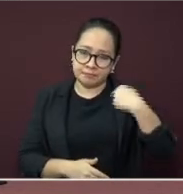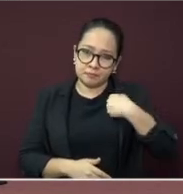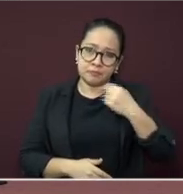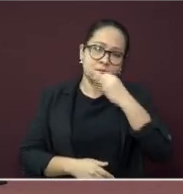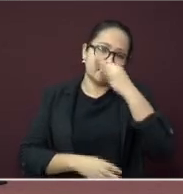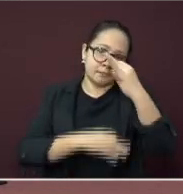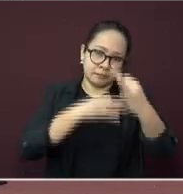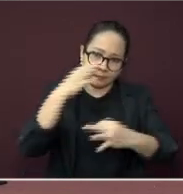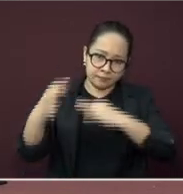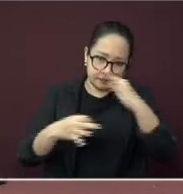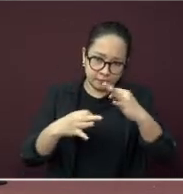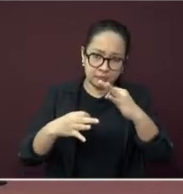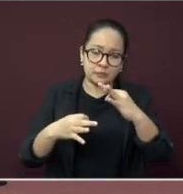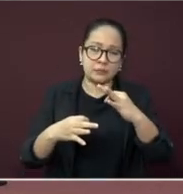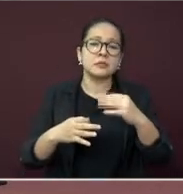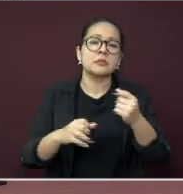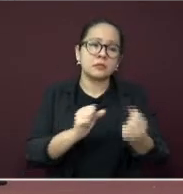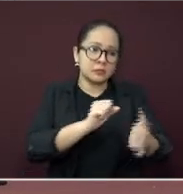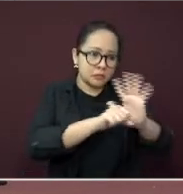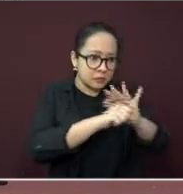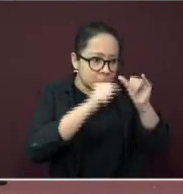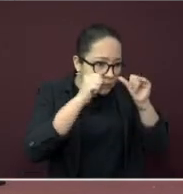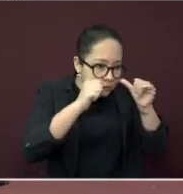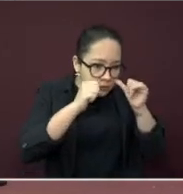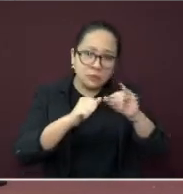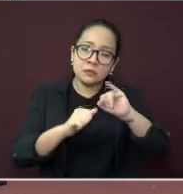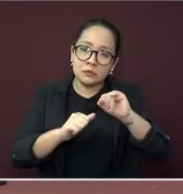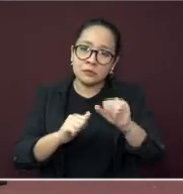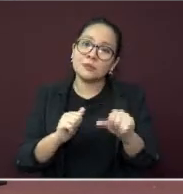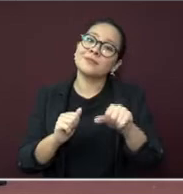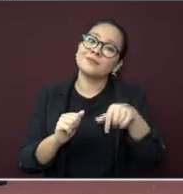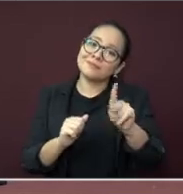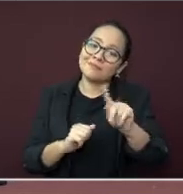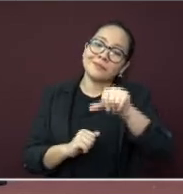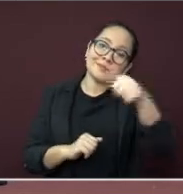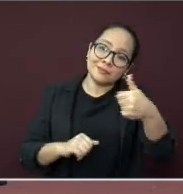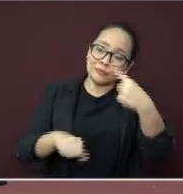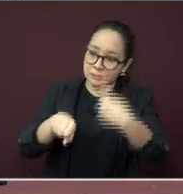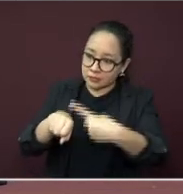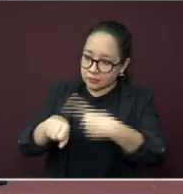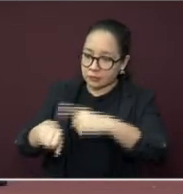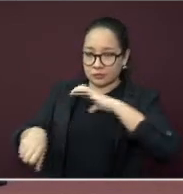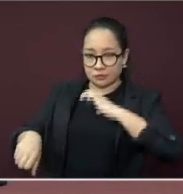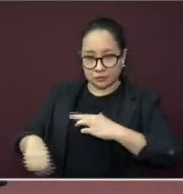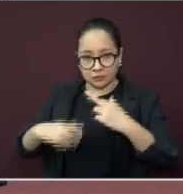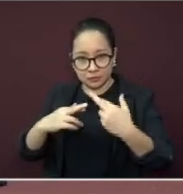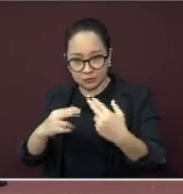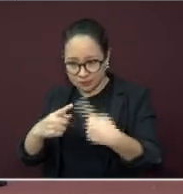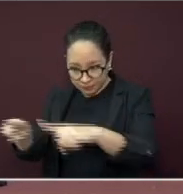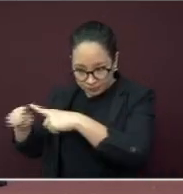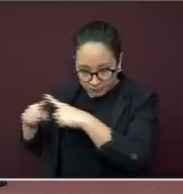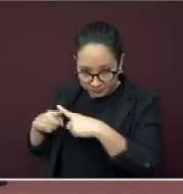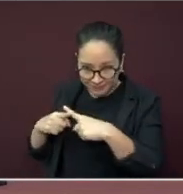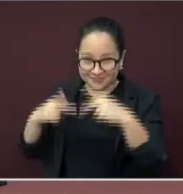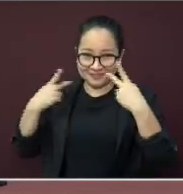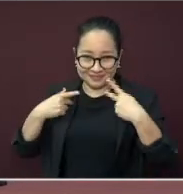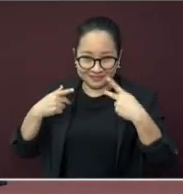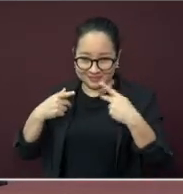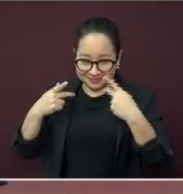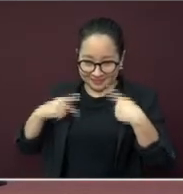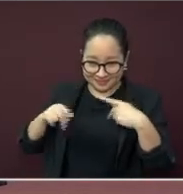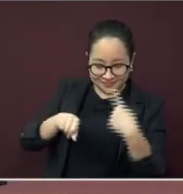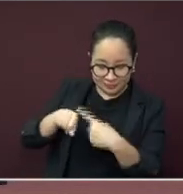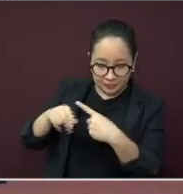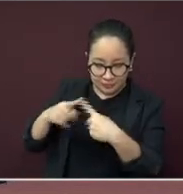acciones que veníamos haciendo que es nuestra tarea que nuestro compromiso todo lo contrario y ahí los